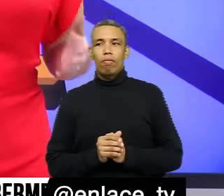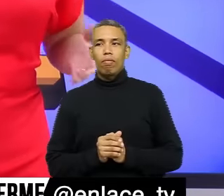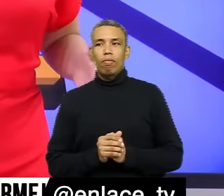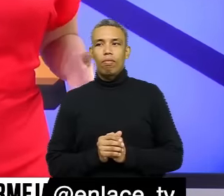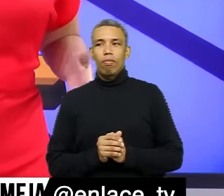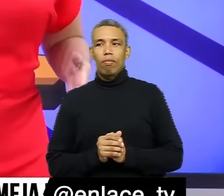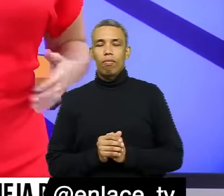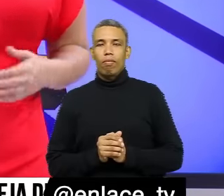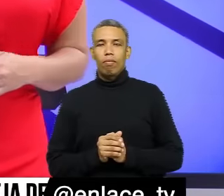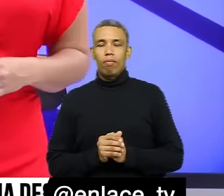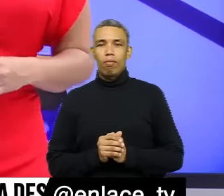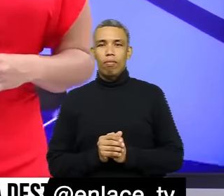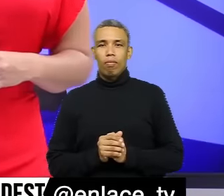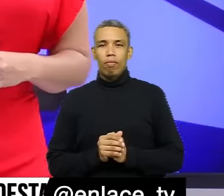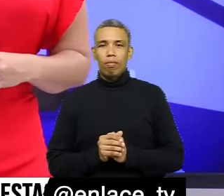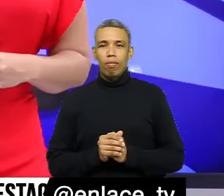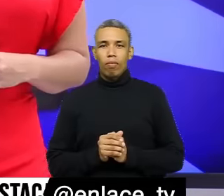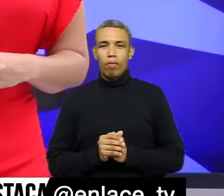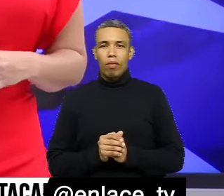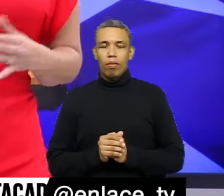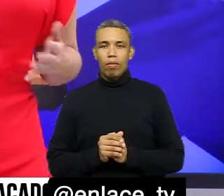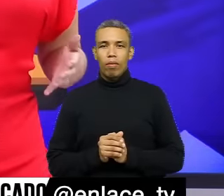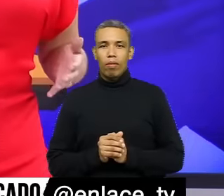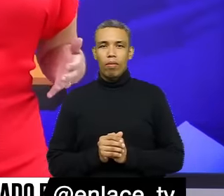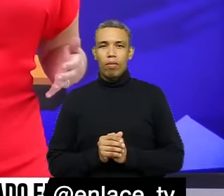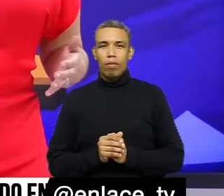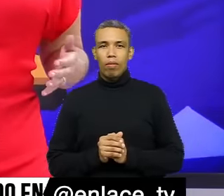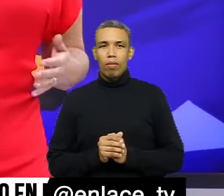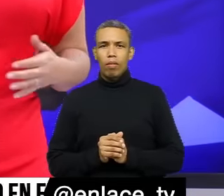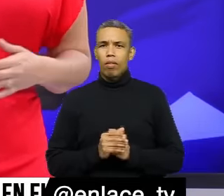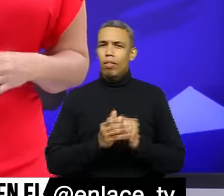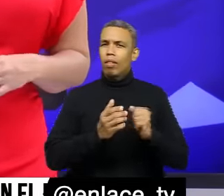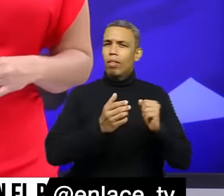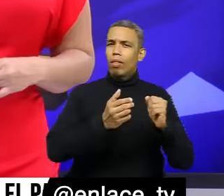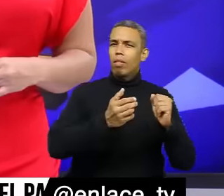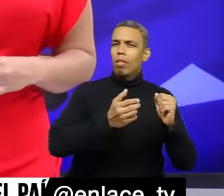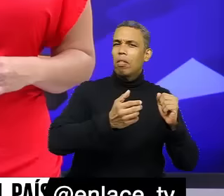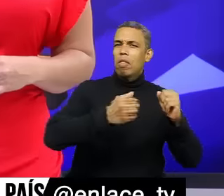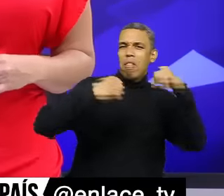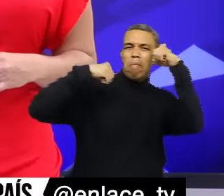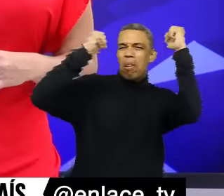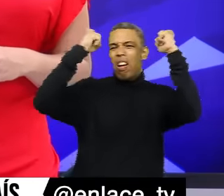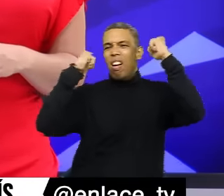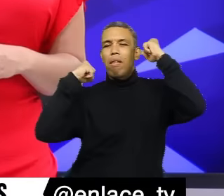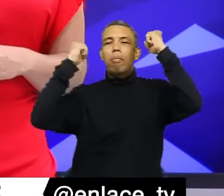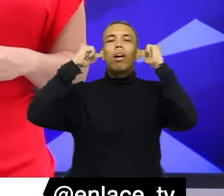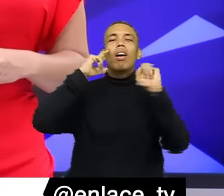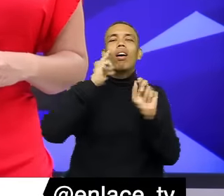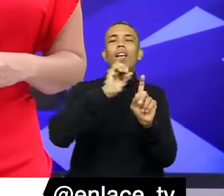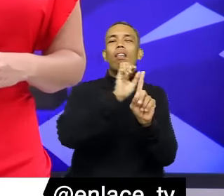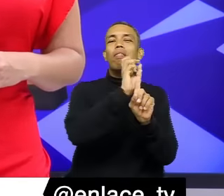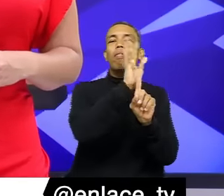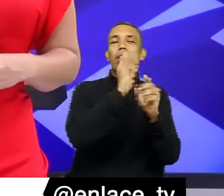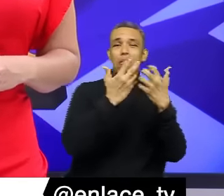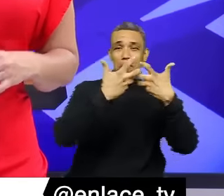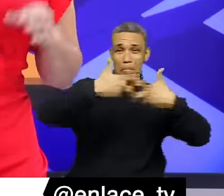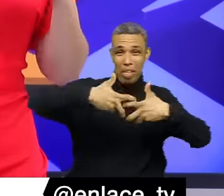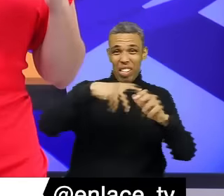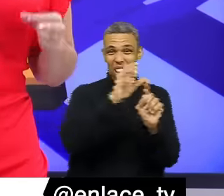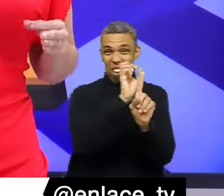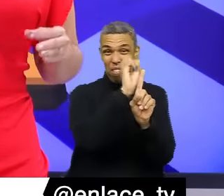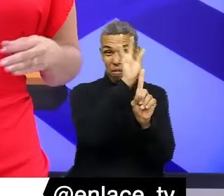Gobernador de Santander responde a estas protestas que se han realizado a las afueras de Fertilizantes Colombiano a los